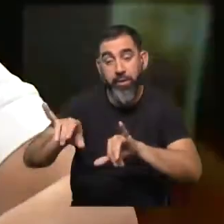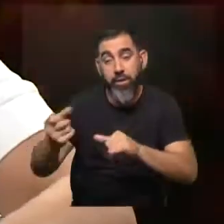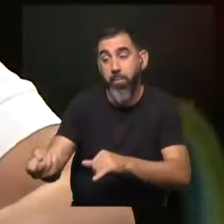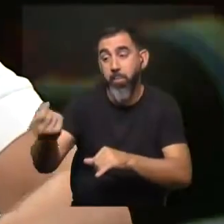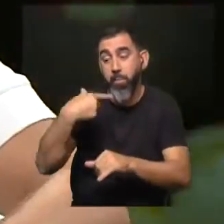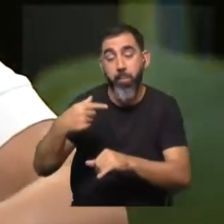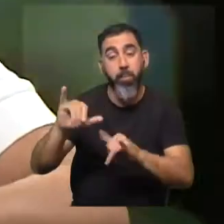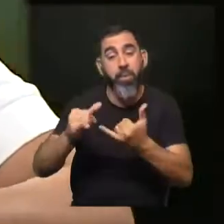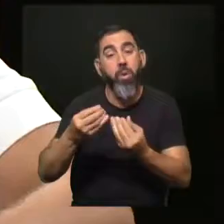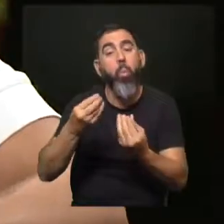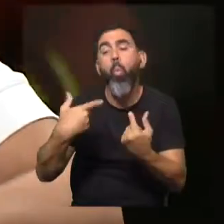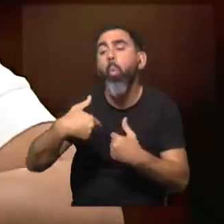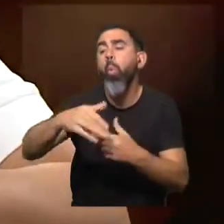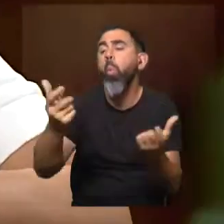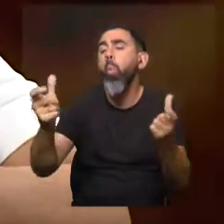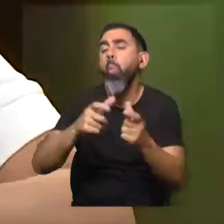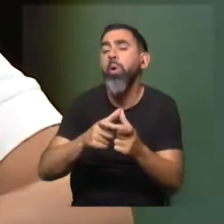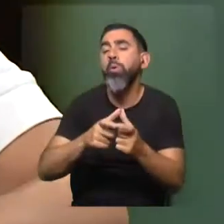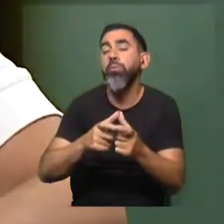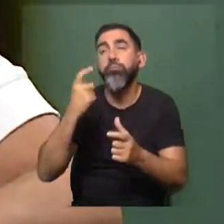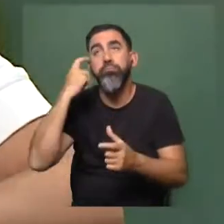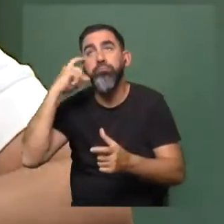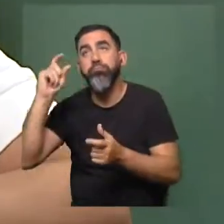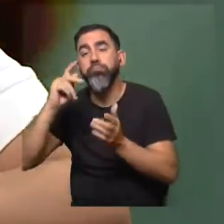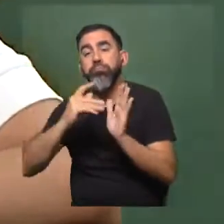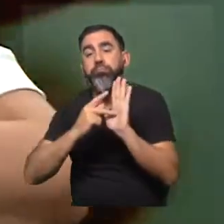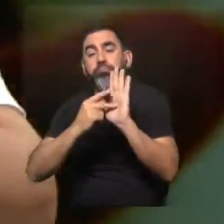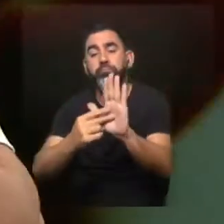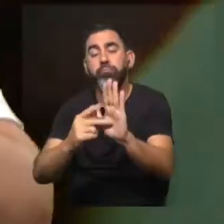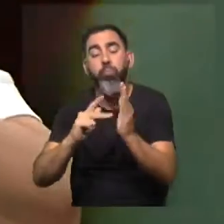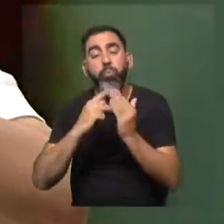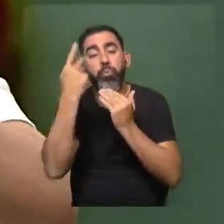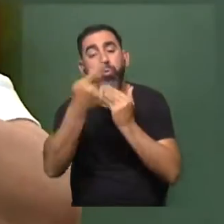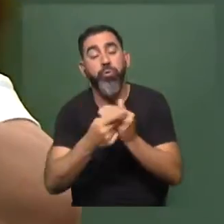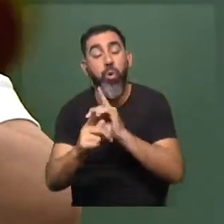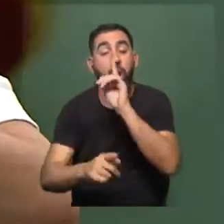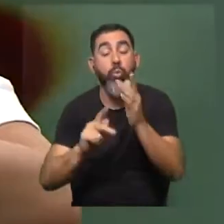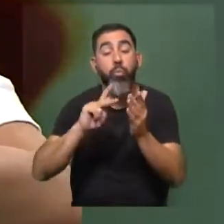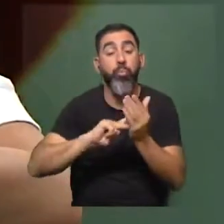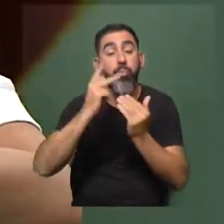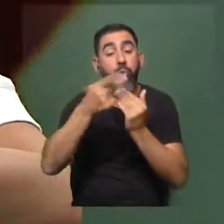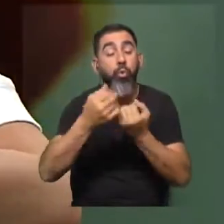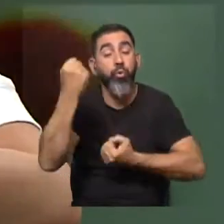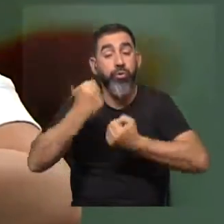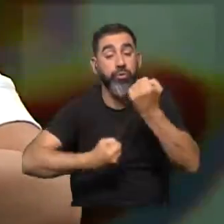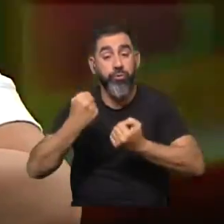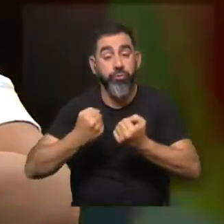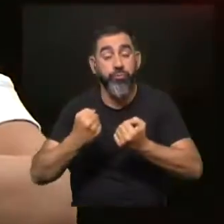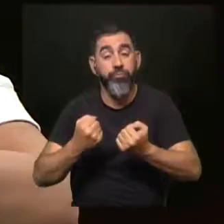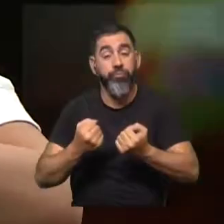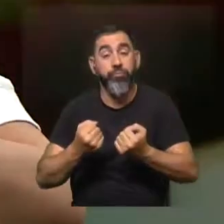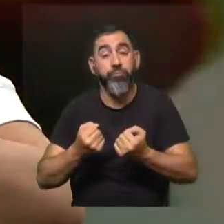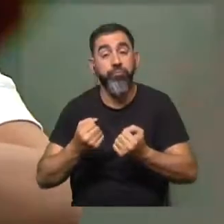un mensaje de cuándo nos reunimos, porque así con esto presento un proyecto. Muchos de los proyectos que hay para la industria, justamente una de las cosas que piden es la